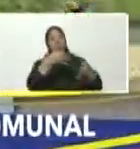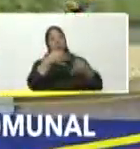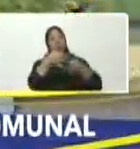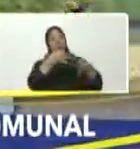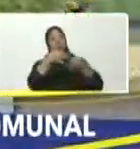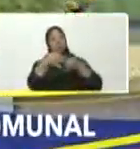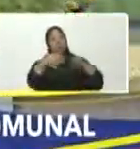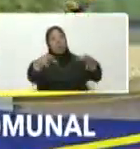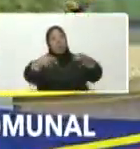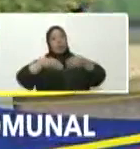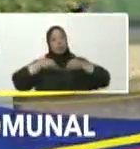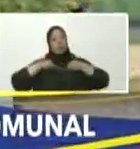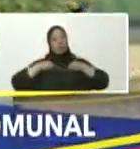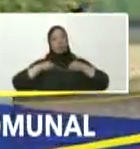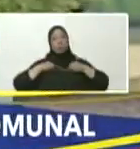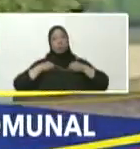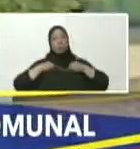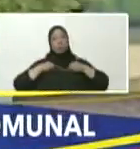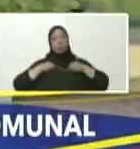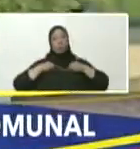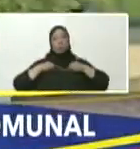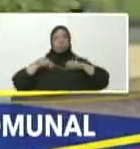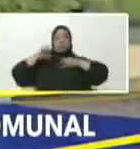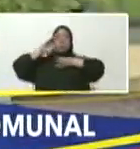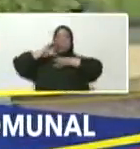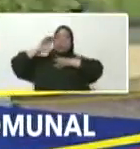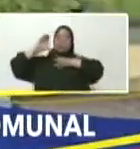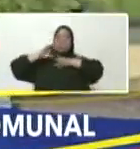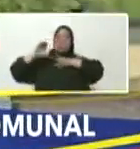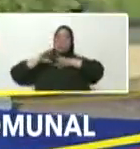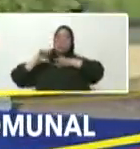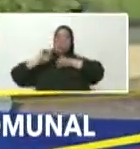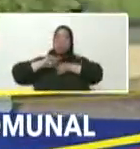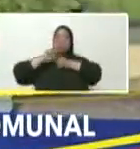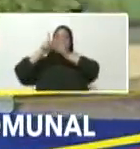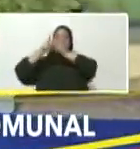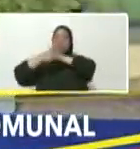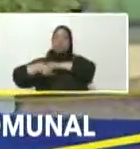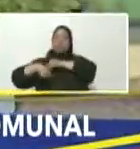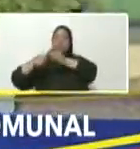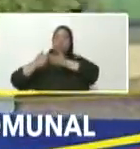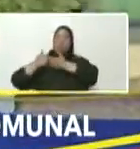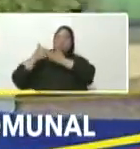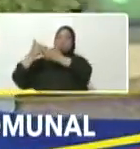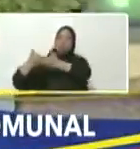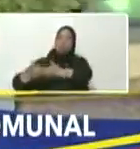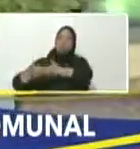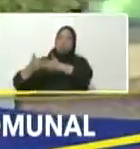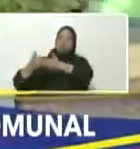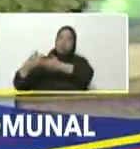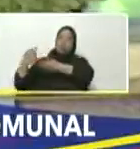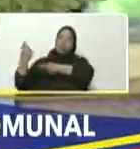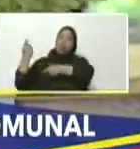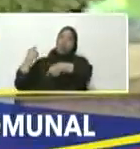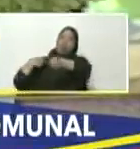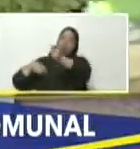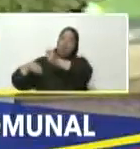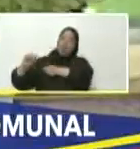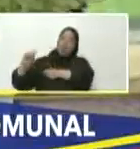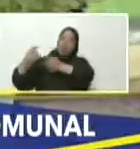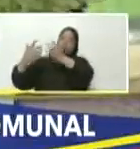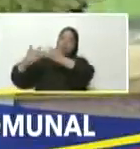acepte el carácter de convertirse en garante de las negociaciones